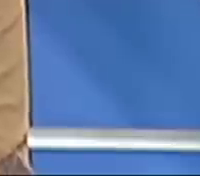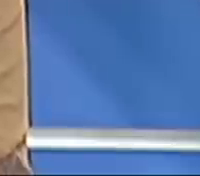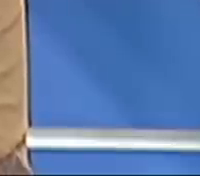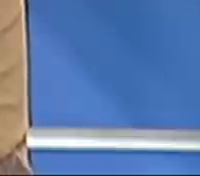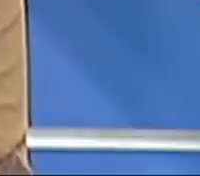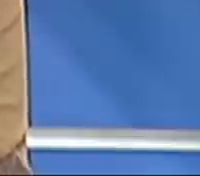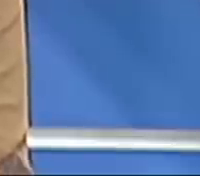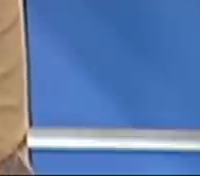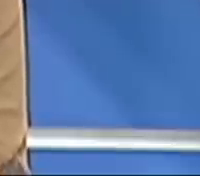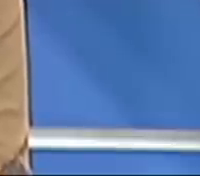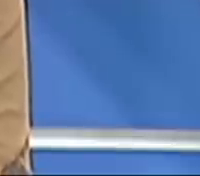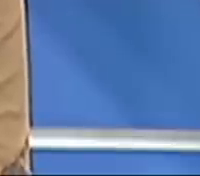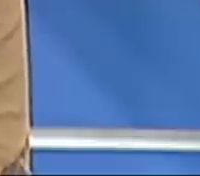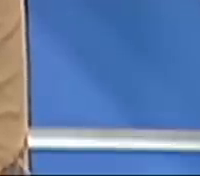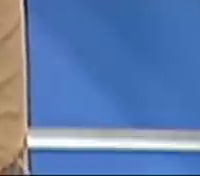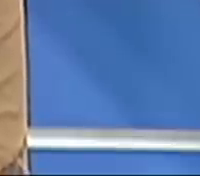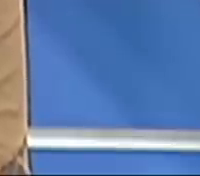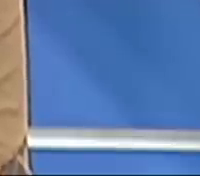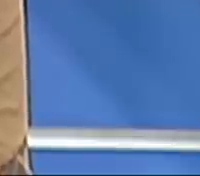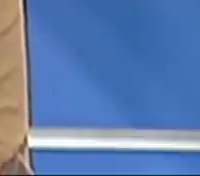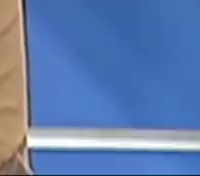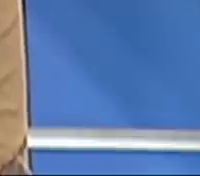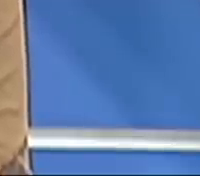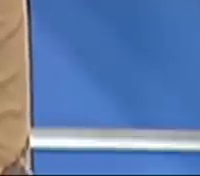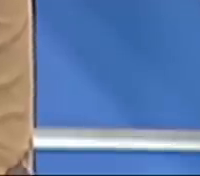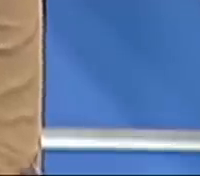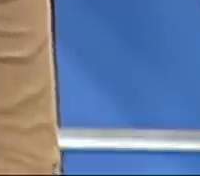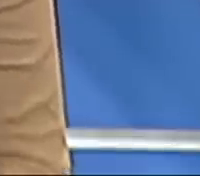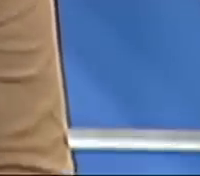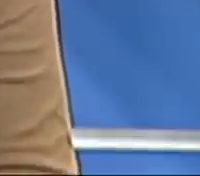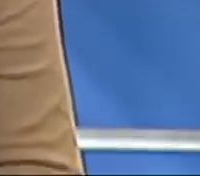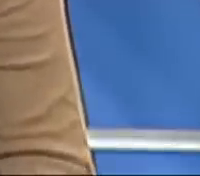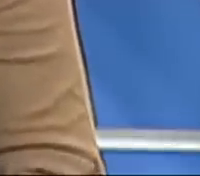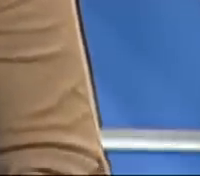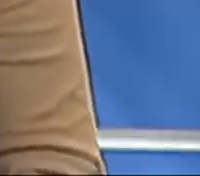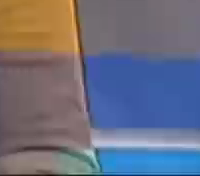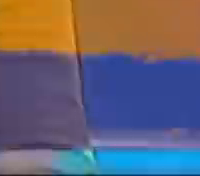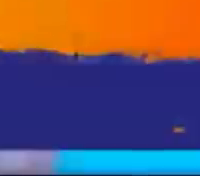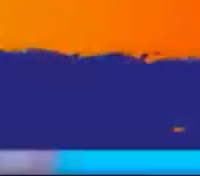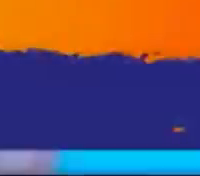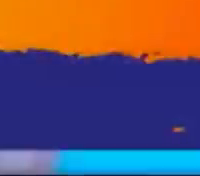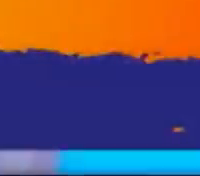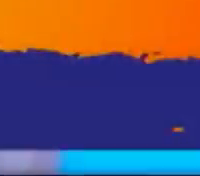es una ventana de servicio en una temporada como esta. Hacemos una pausa y regresamos de una vez.